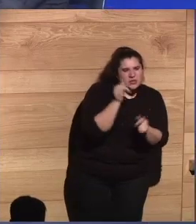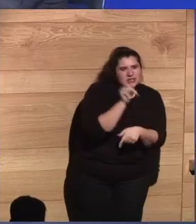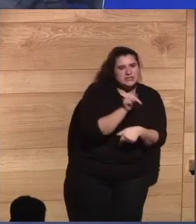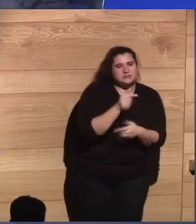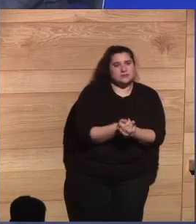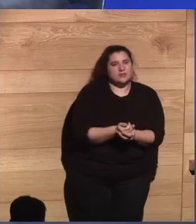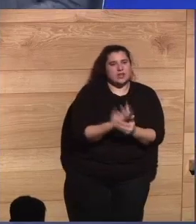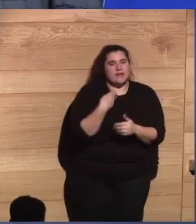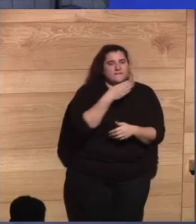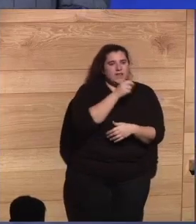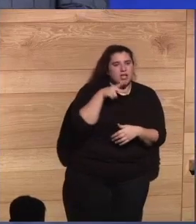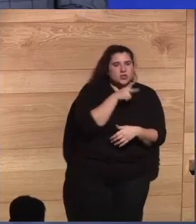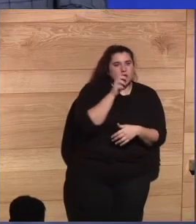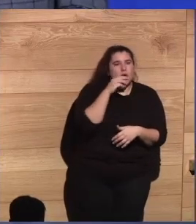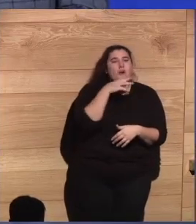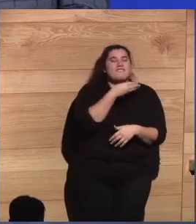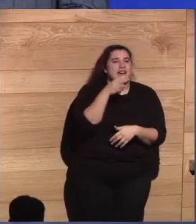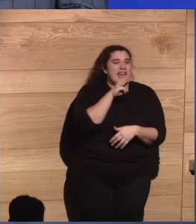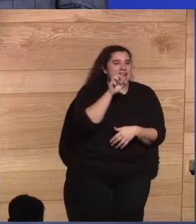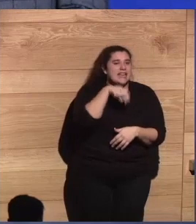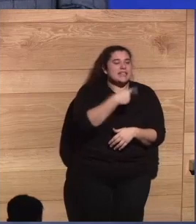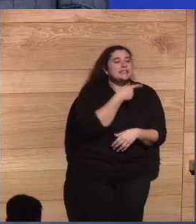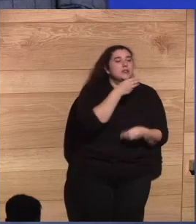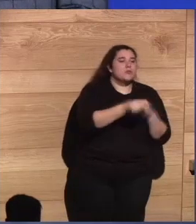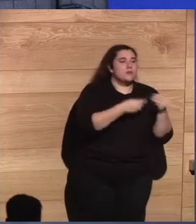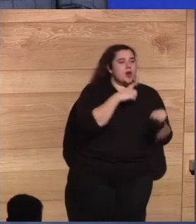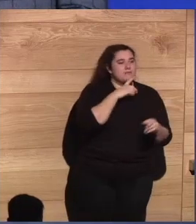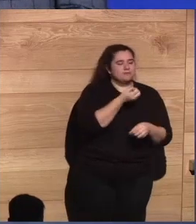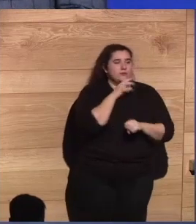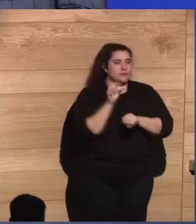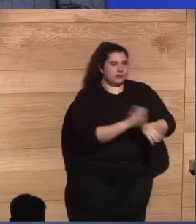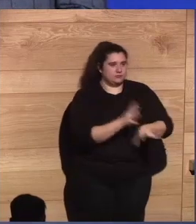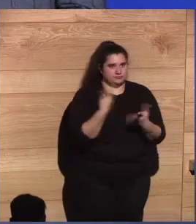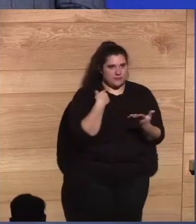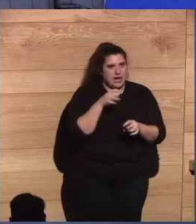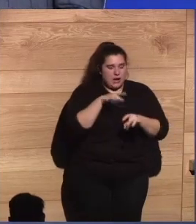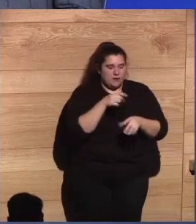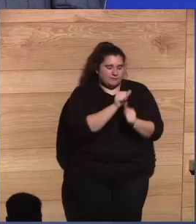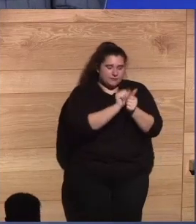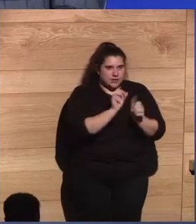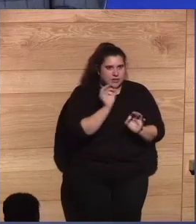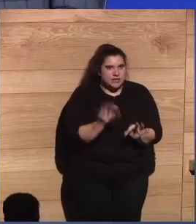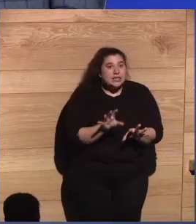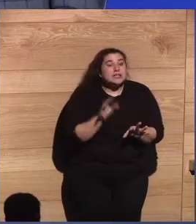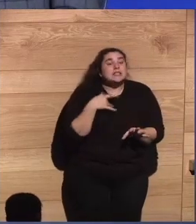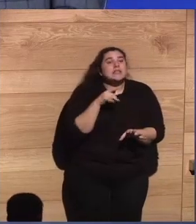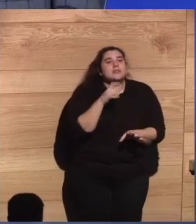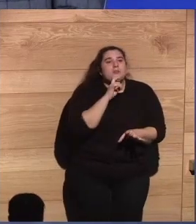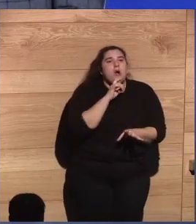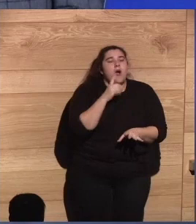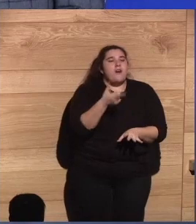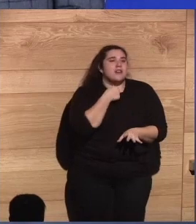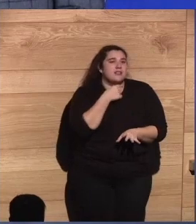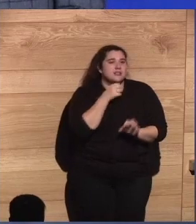a Beethoven, lo hace así, lo tira como exactamente, la papelera, ¿no? Hace como de repente y lo tira y sigue con... El grado de parodia que tiene la obra es muy